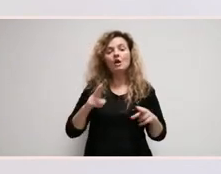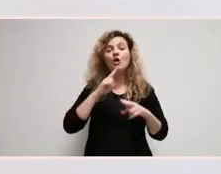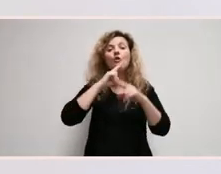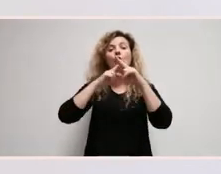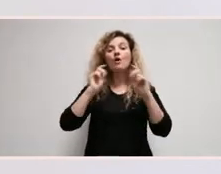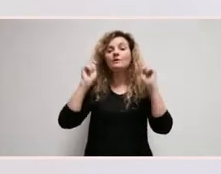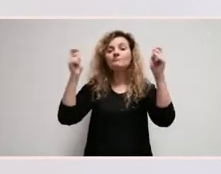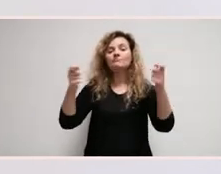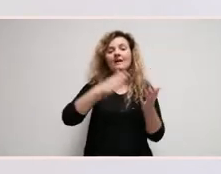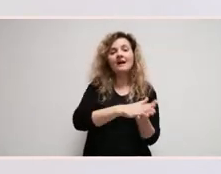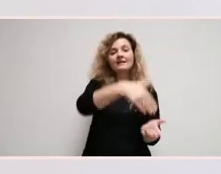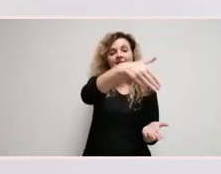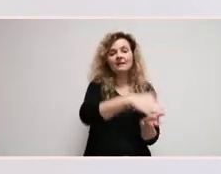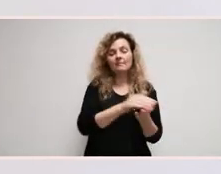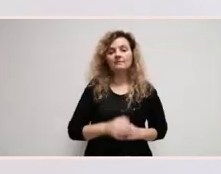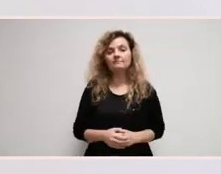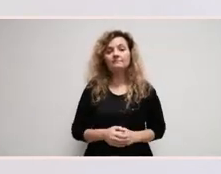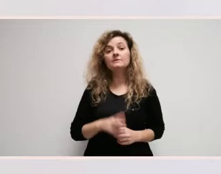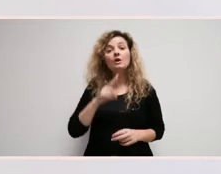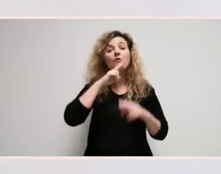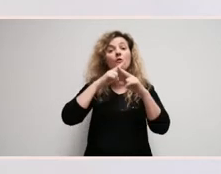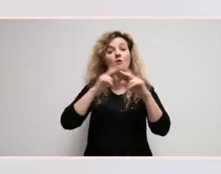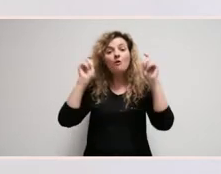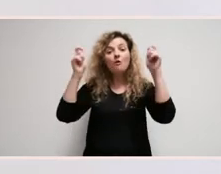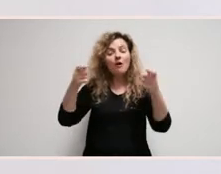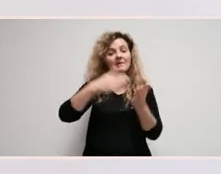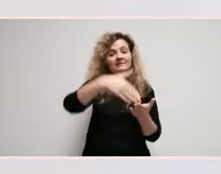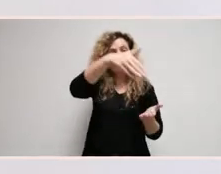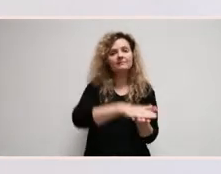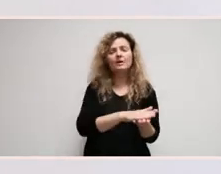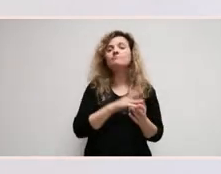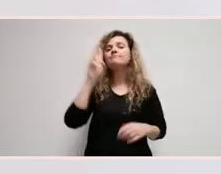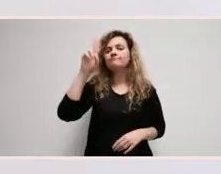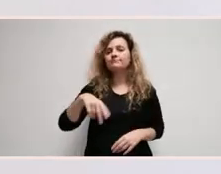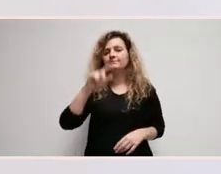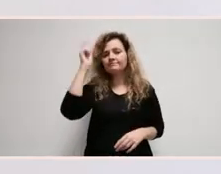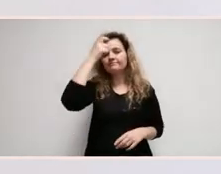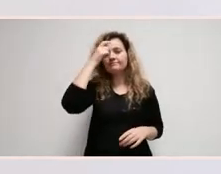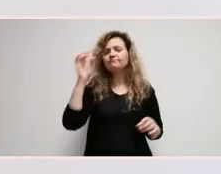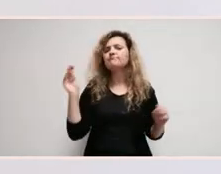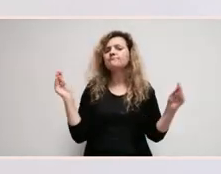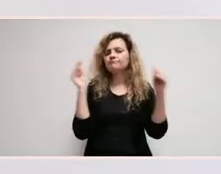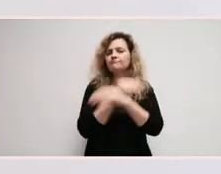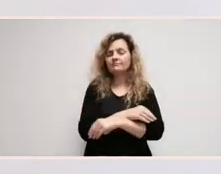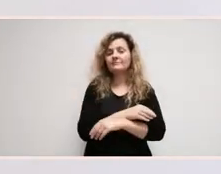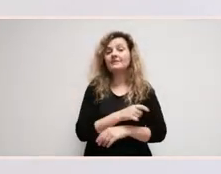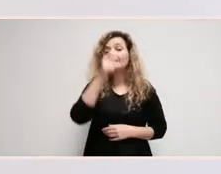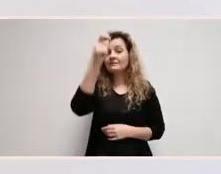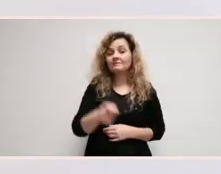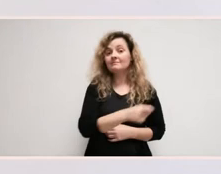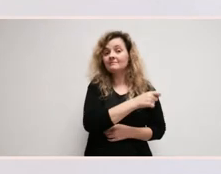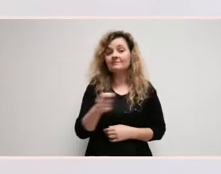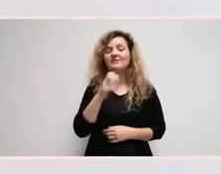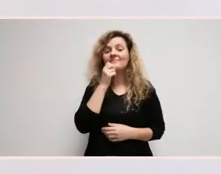las estampas, impropiamente denominadas estampas, y él fixo conscientemente, ¿no? Bautizó así a esta